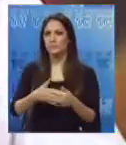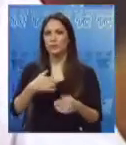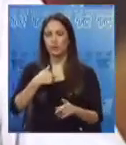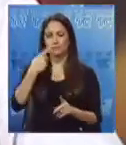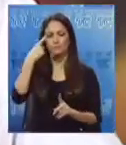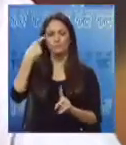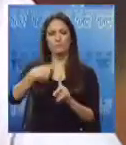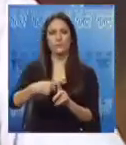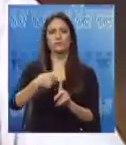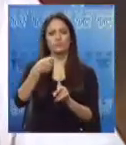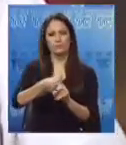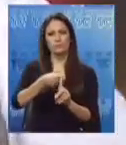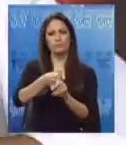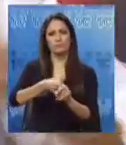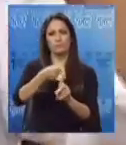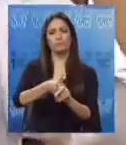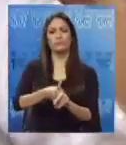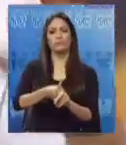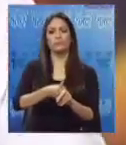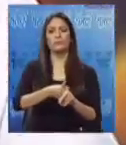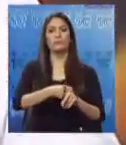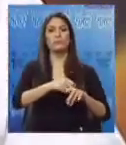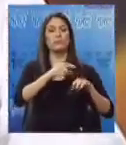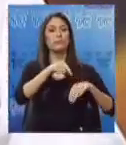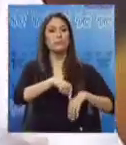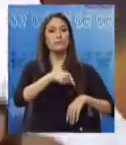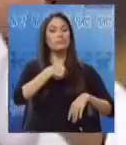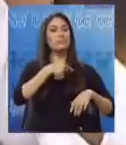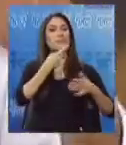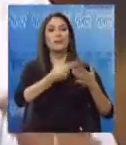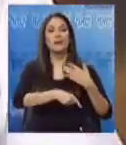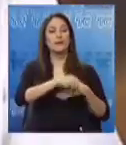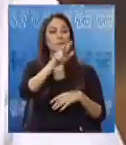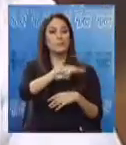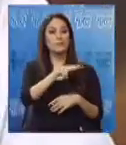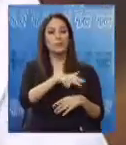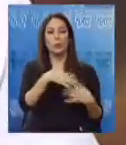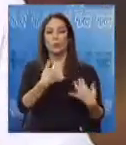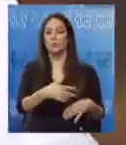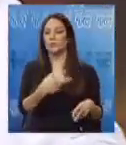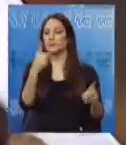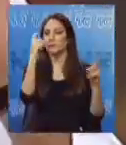optimista este segundo semestre. Primer trimestre ha sido el más duro, el peor de los últimos 10 años.